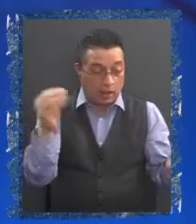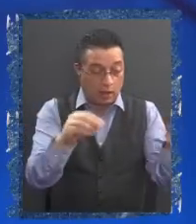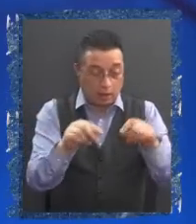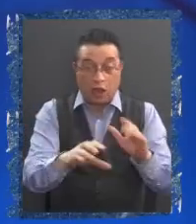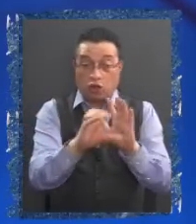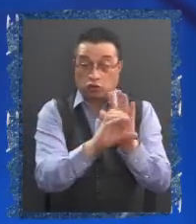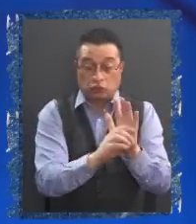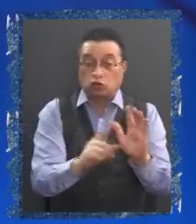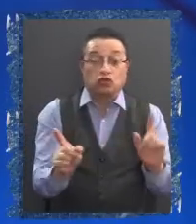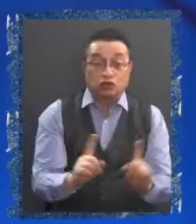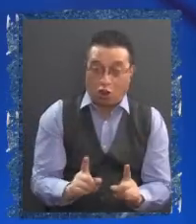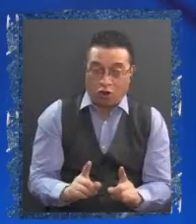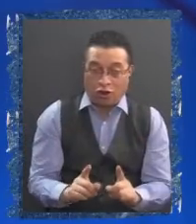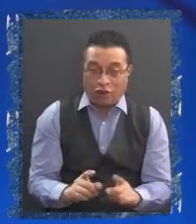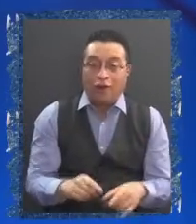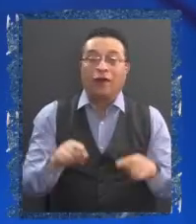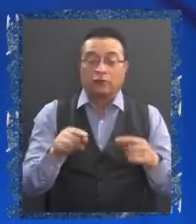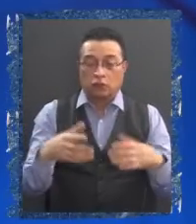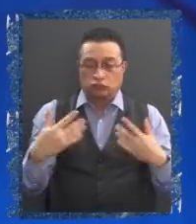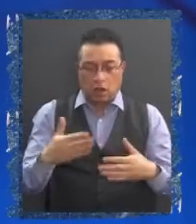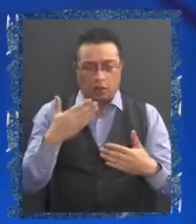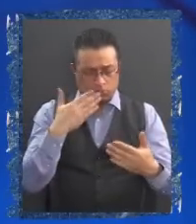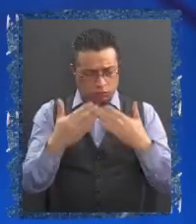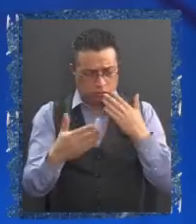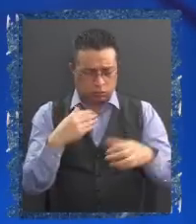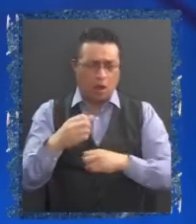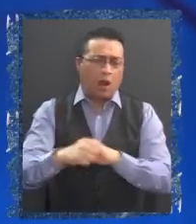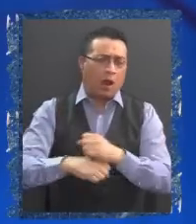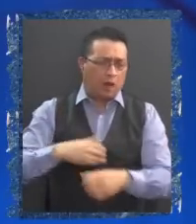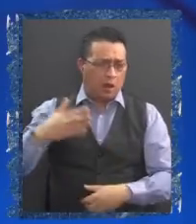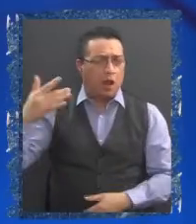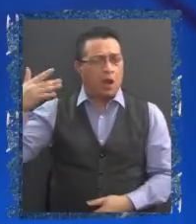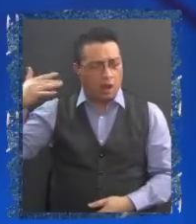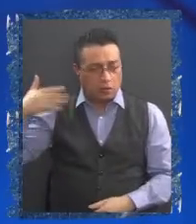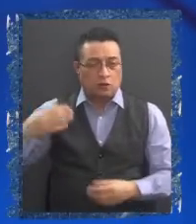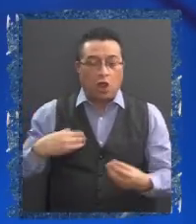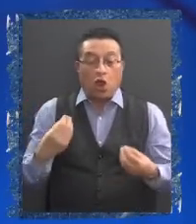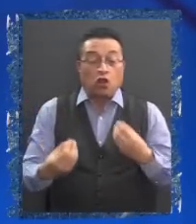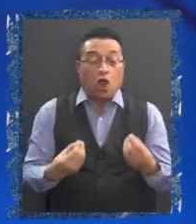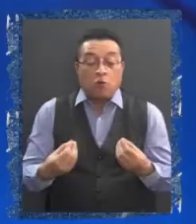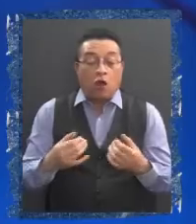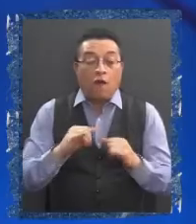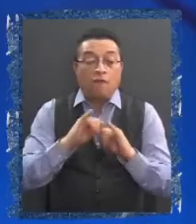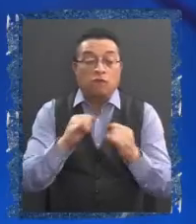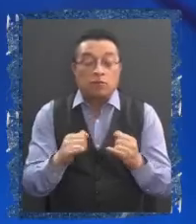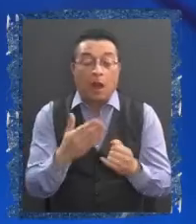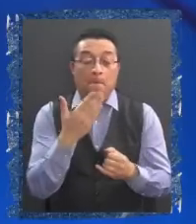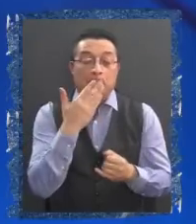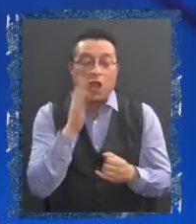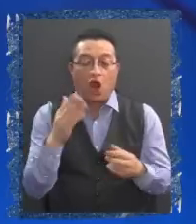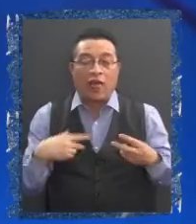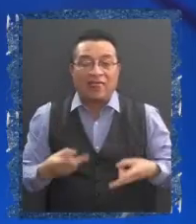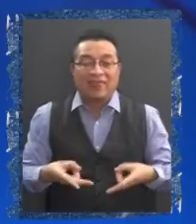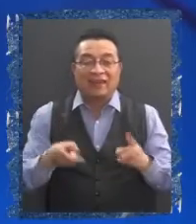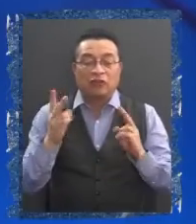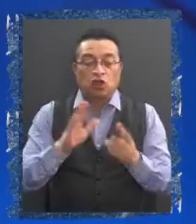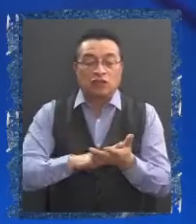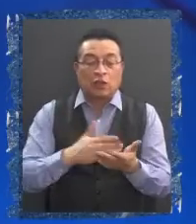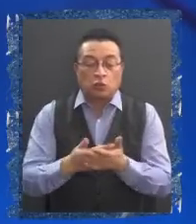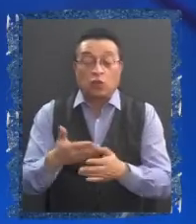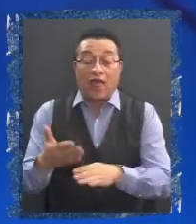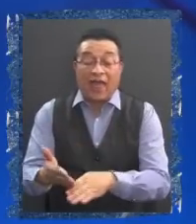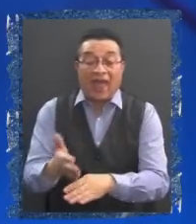Constitución. De hecho, es algo que se viene conversando de hace mucho tiempo como un mecanismo para poder mejorar el derecho a la salud mucho antes del